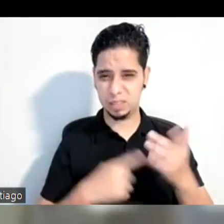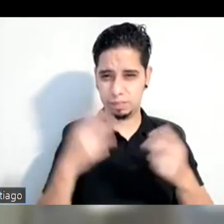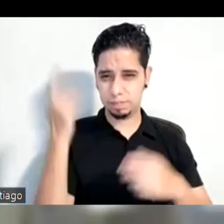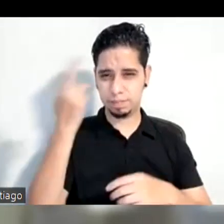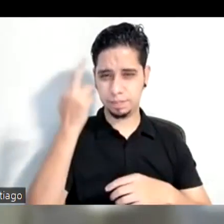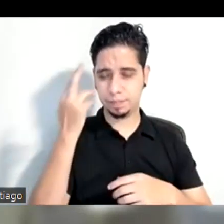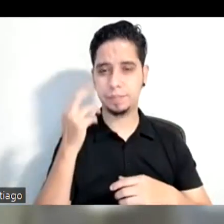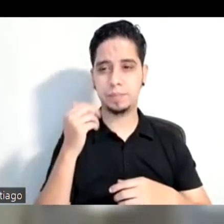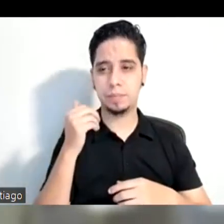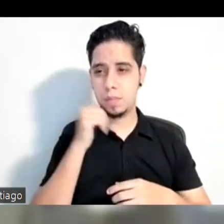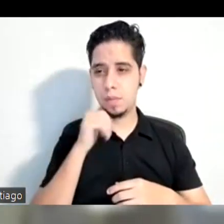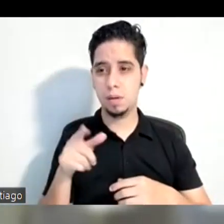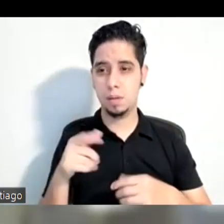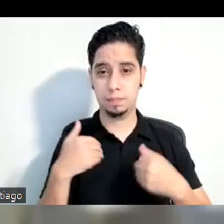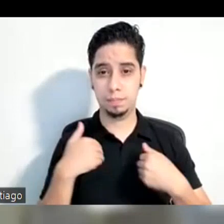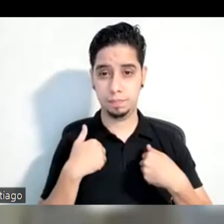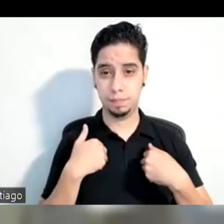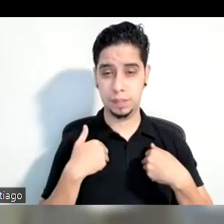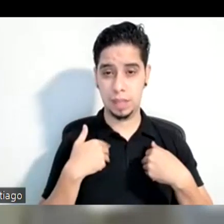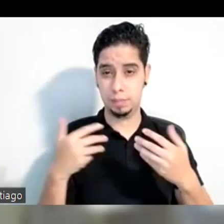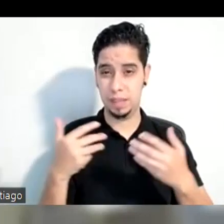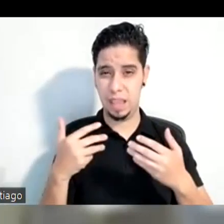ella le tenía pánico a los dentistas.